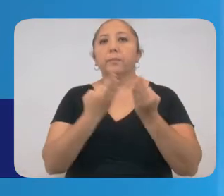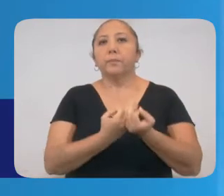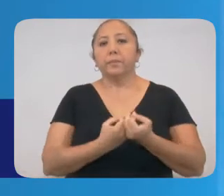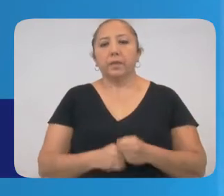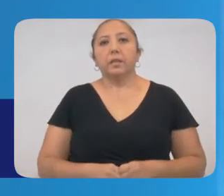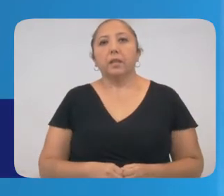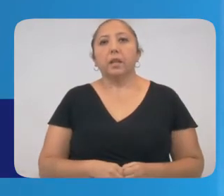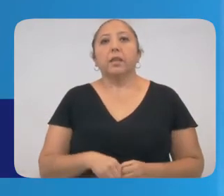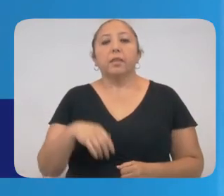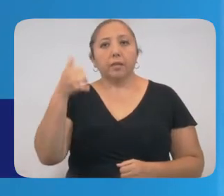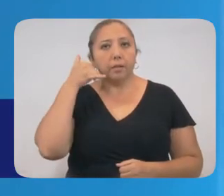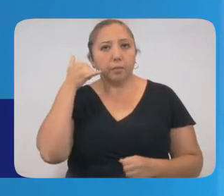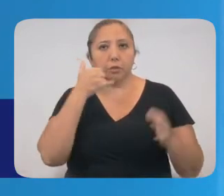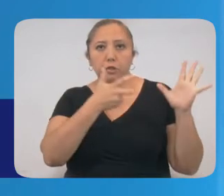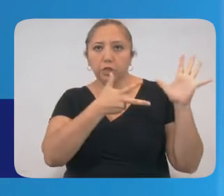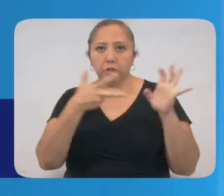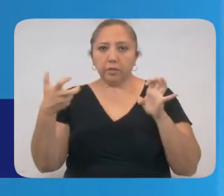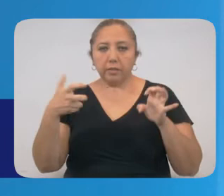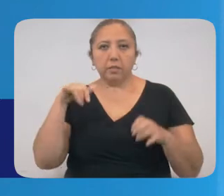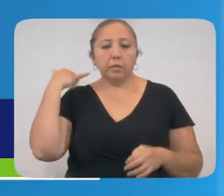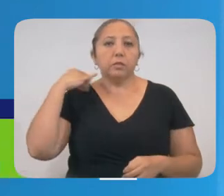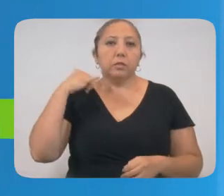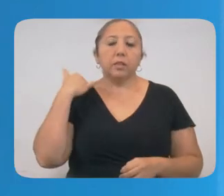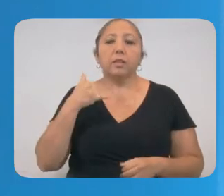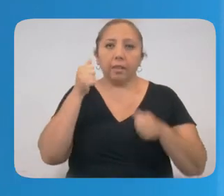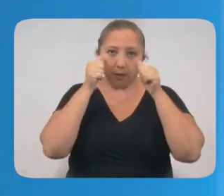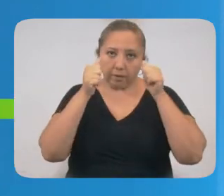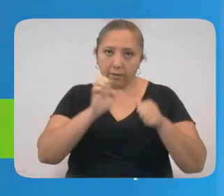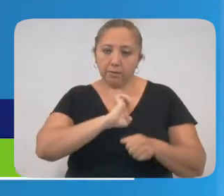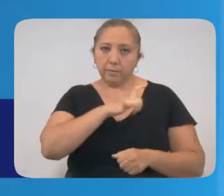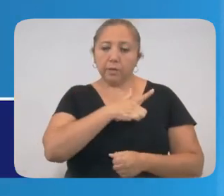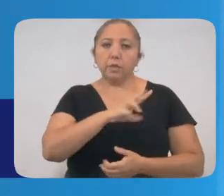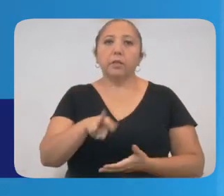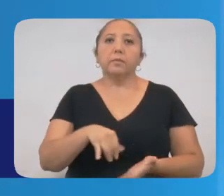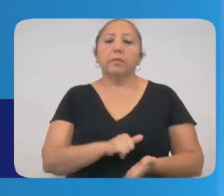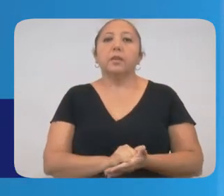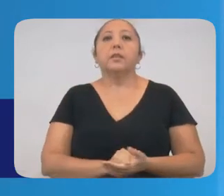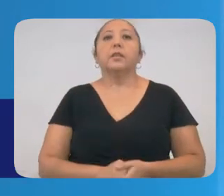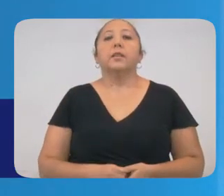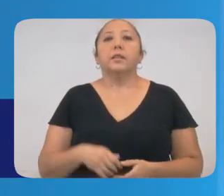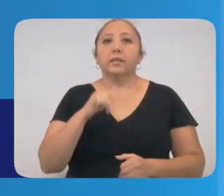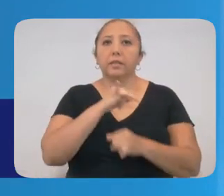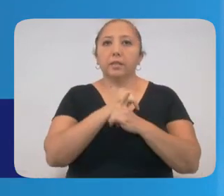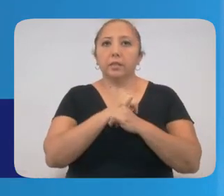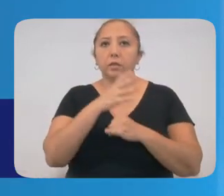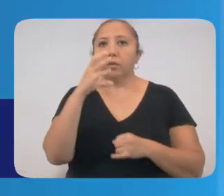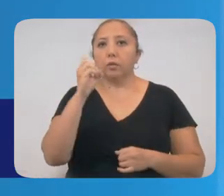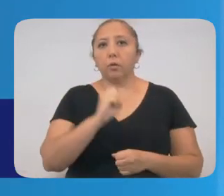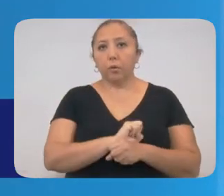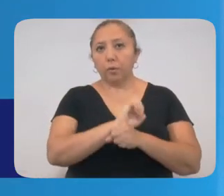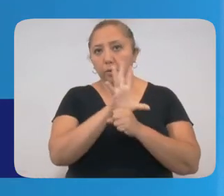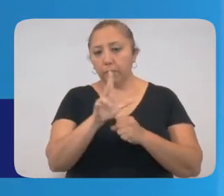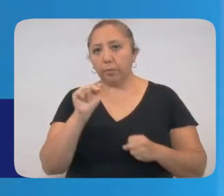línea telefónica 800 Yucatán atiende en español y en maya. La página de internet